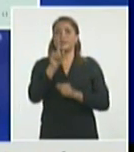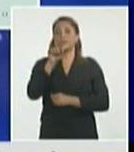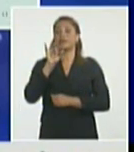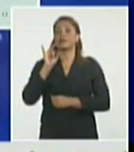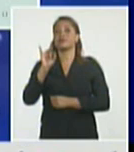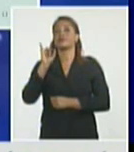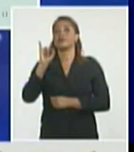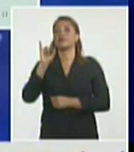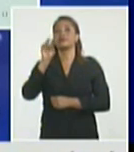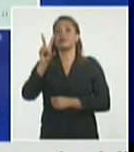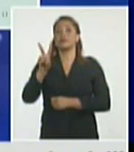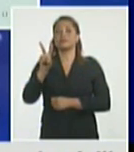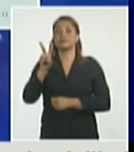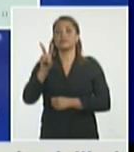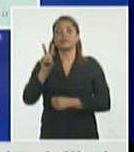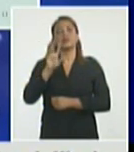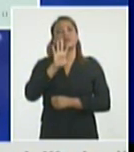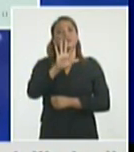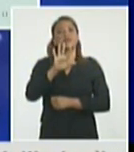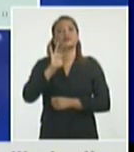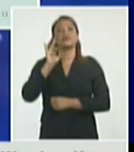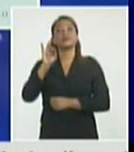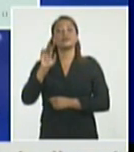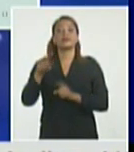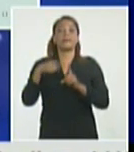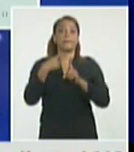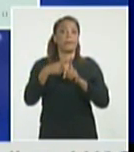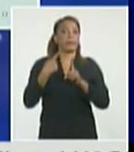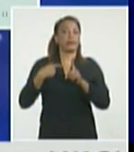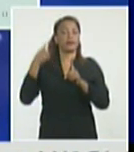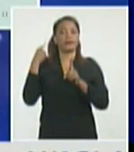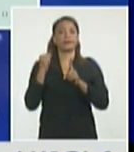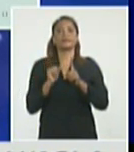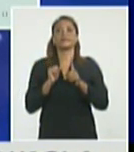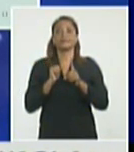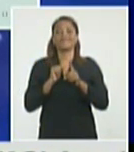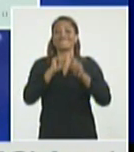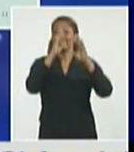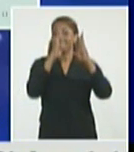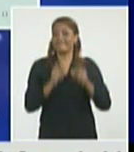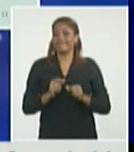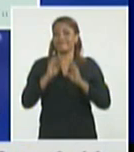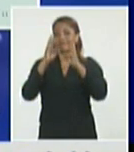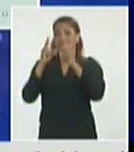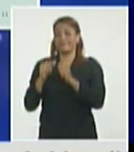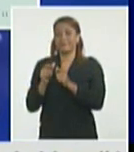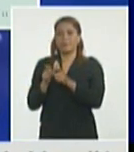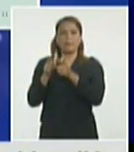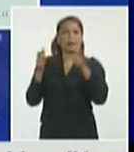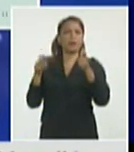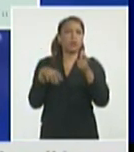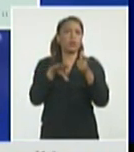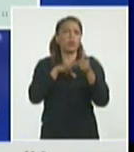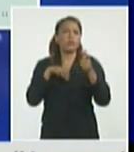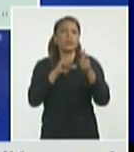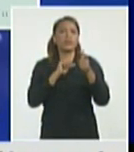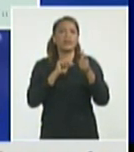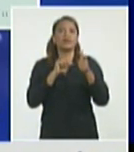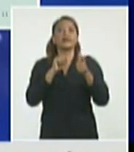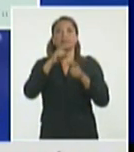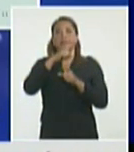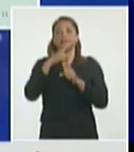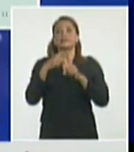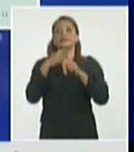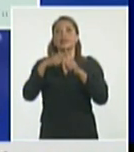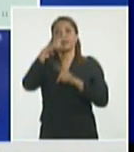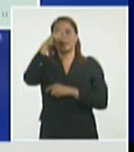autóctonos, 57 más que el día anterior, la cifra mayor en Santa Cruz del Norte